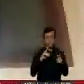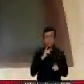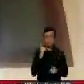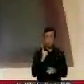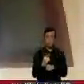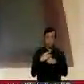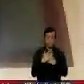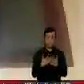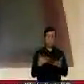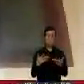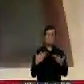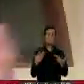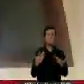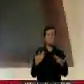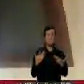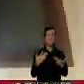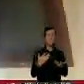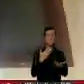debatirse